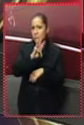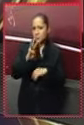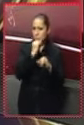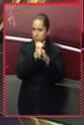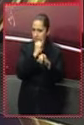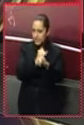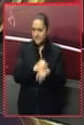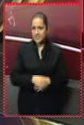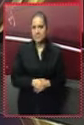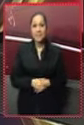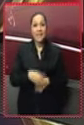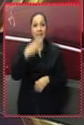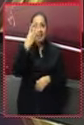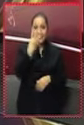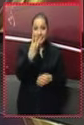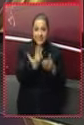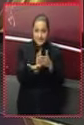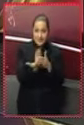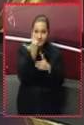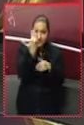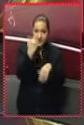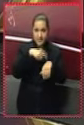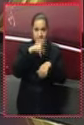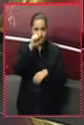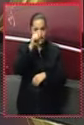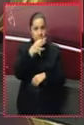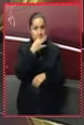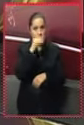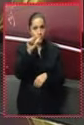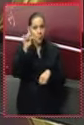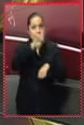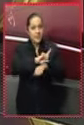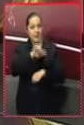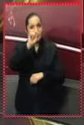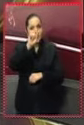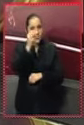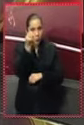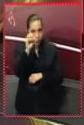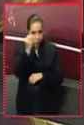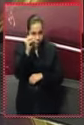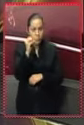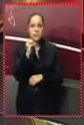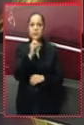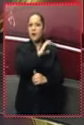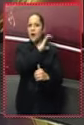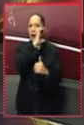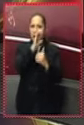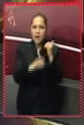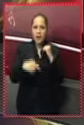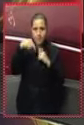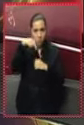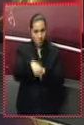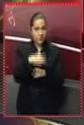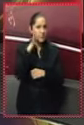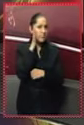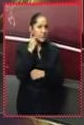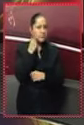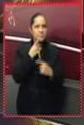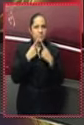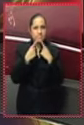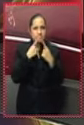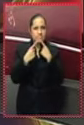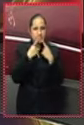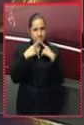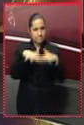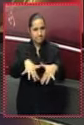Fue a las 3 de la mañana con 20 minutos de este 20 de octubre, en que concluyó aquí en el Pleno de San Lázaro la sesión ordinaria de la Cámara